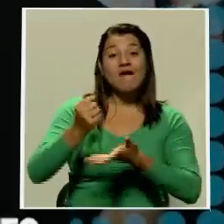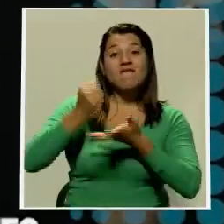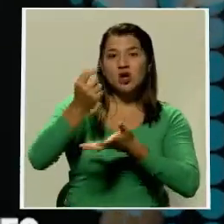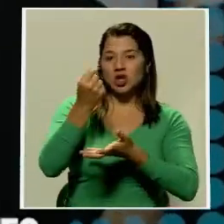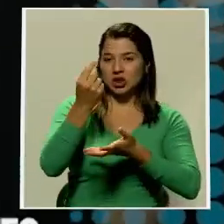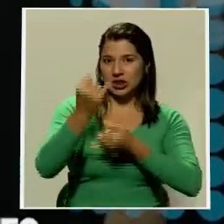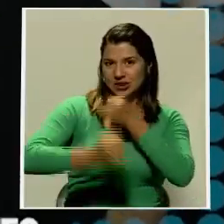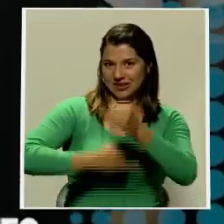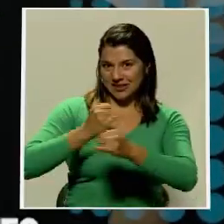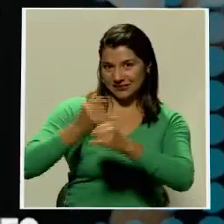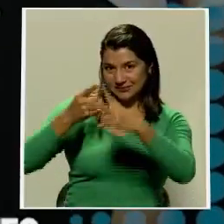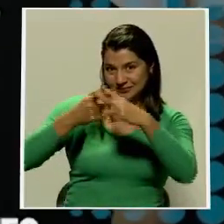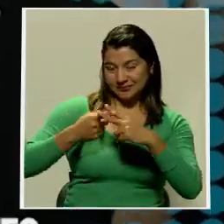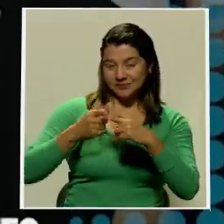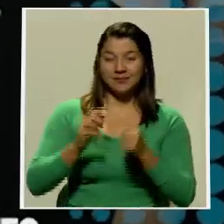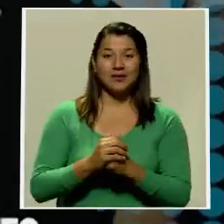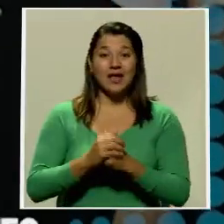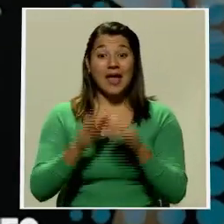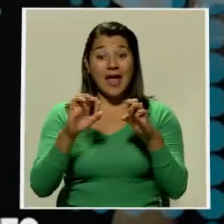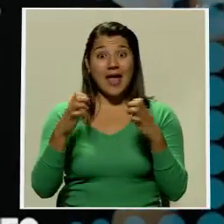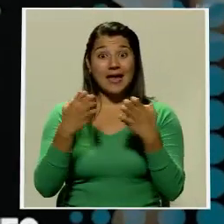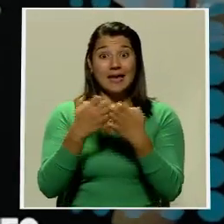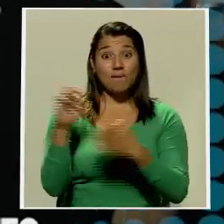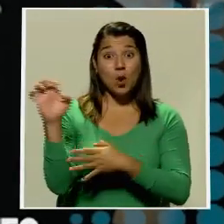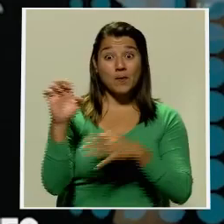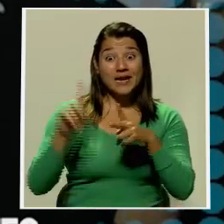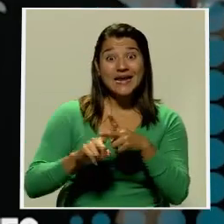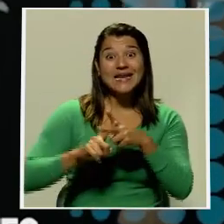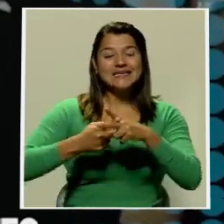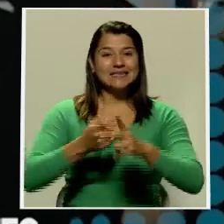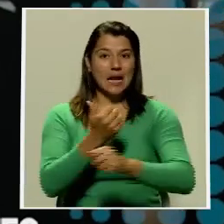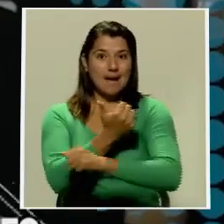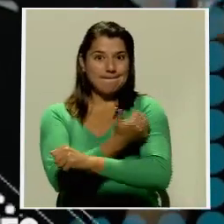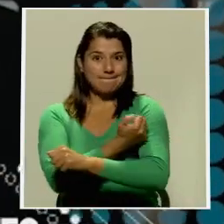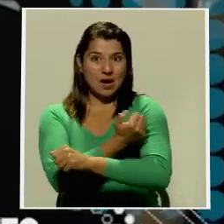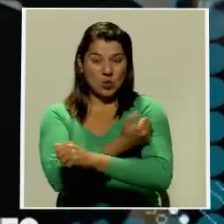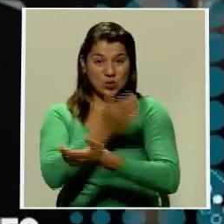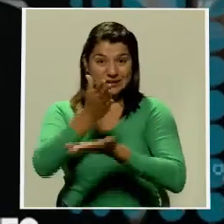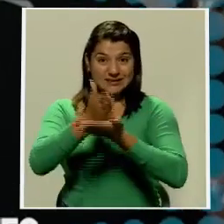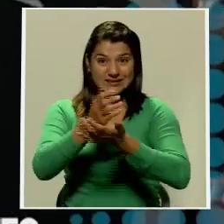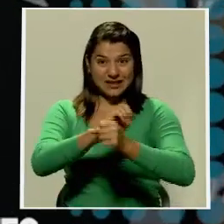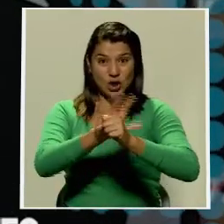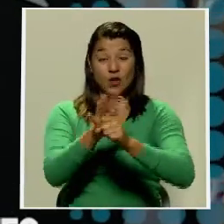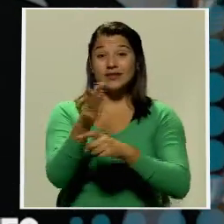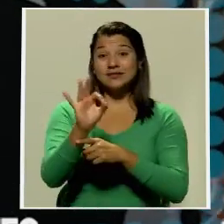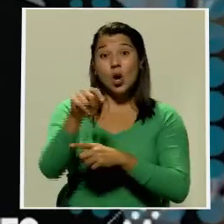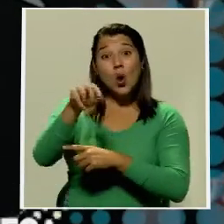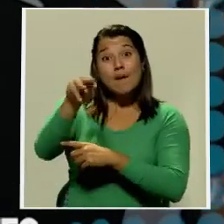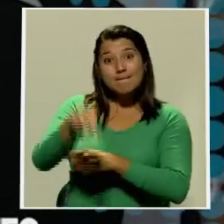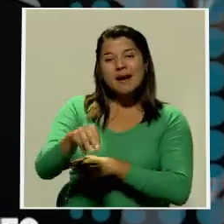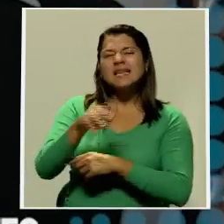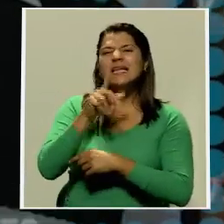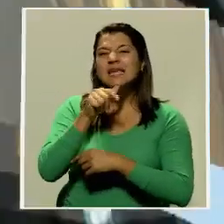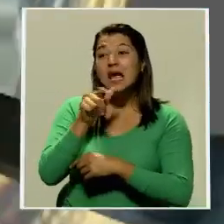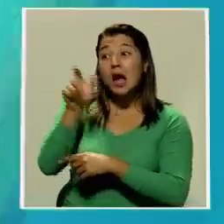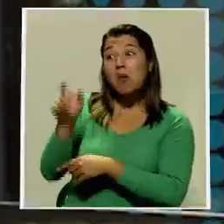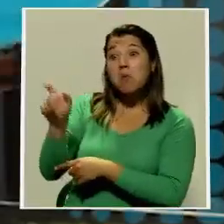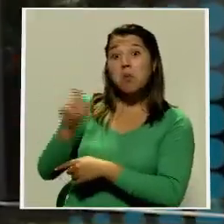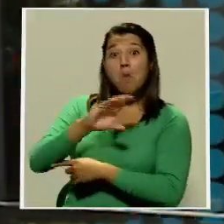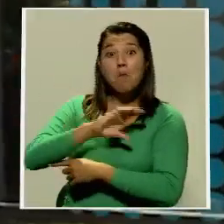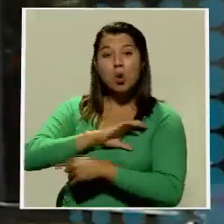Cuerpos de atención de emergencias iniciaron aplicación de vacuna contra la COVID-19. Este martes lo hicieron policías y bomberos.